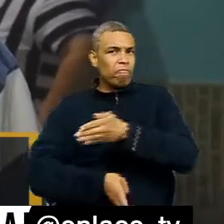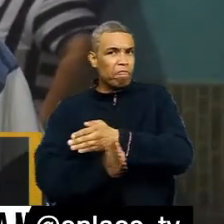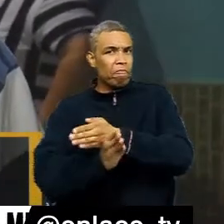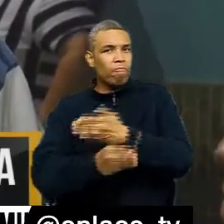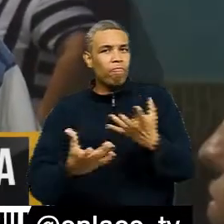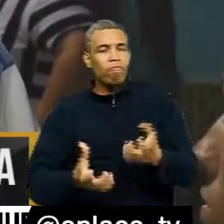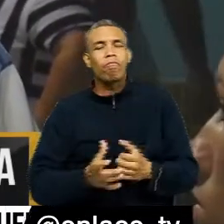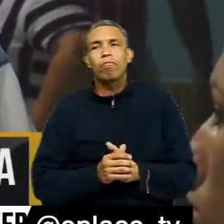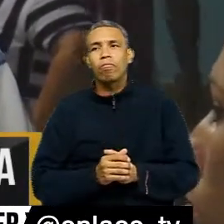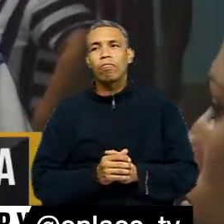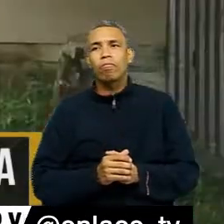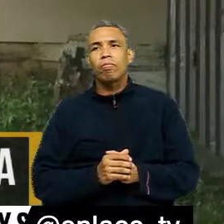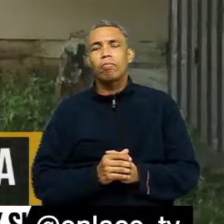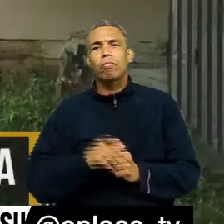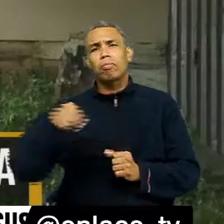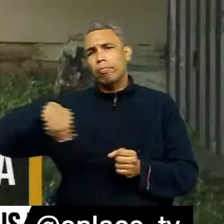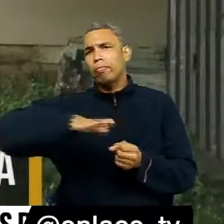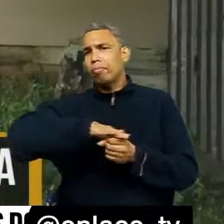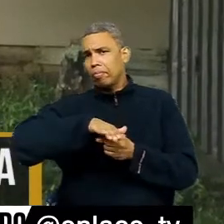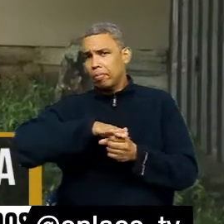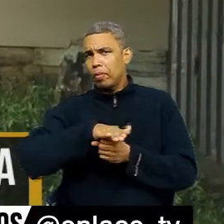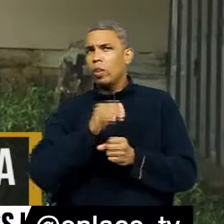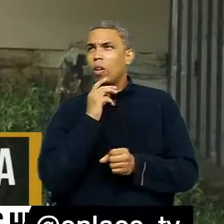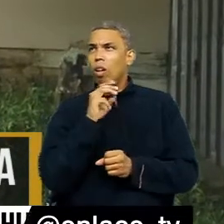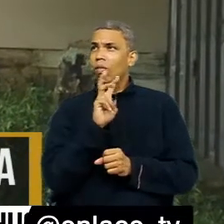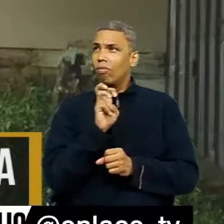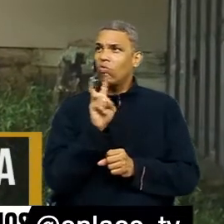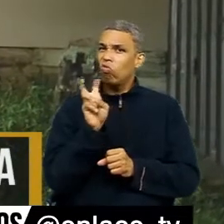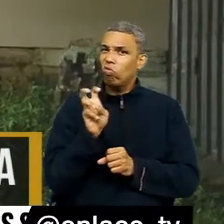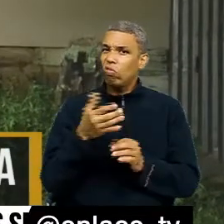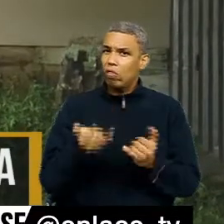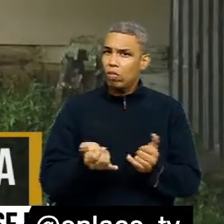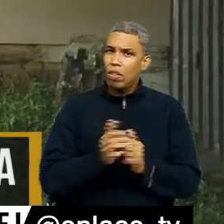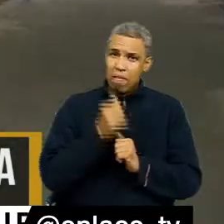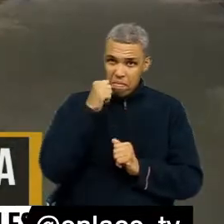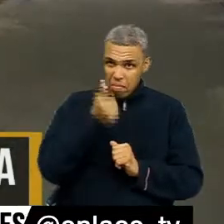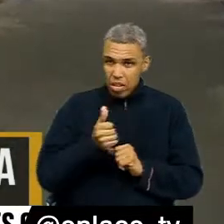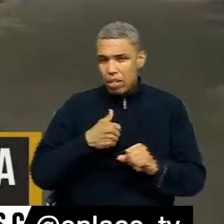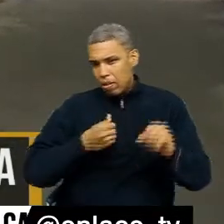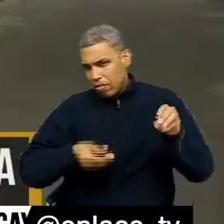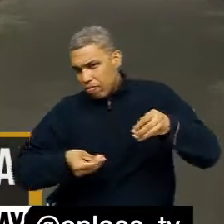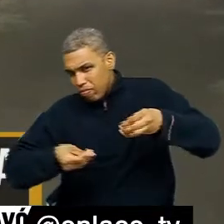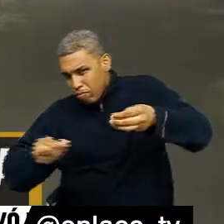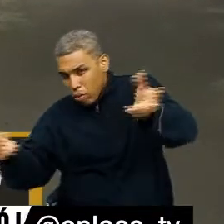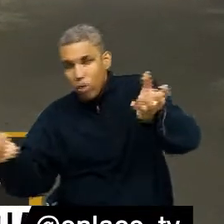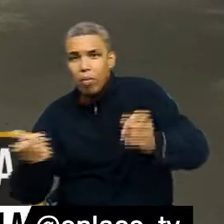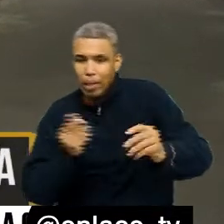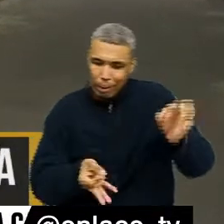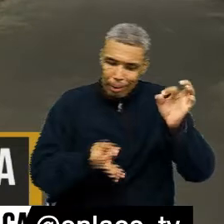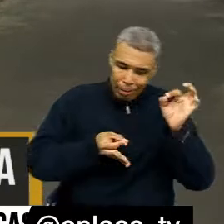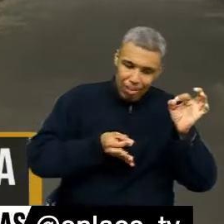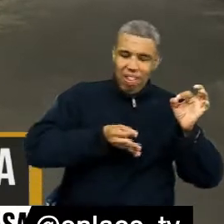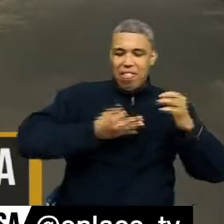Planeación hizo los ajustes, quedaron 87 predios, los cuales van a ser objeto de titulación por parte de la empresa, debido a que la empresa es la dueña